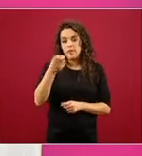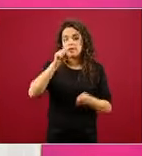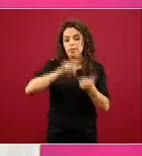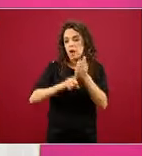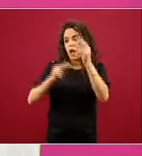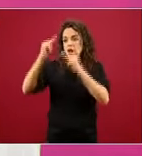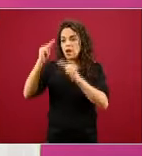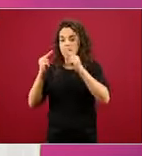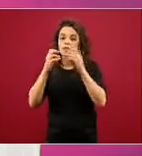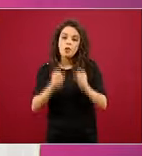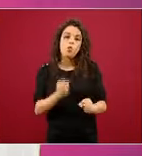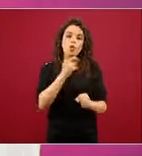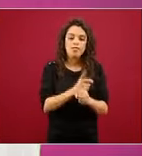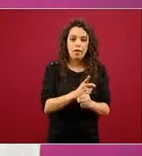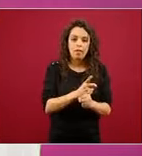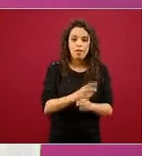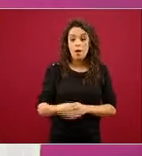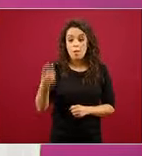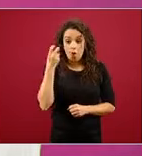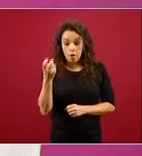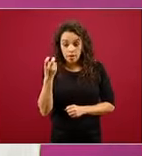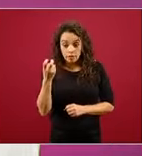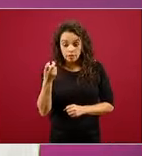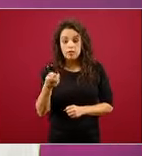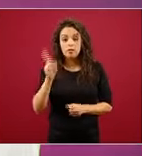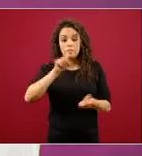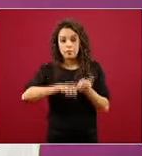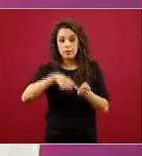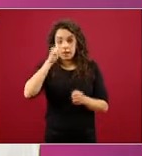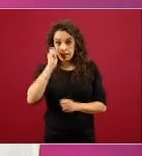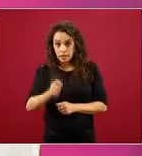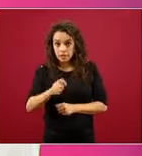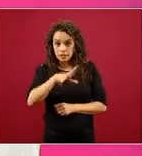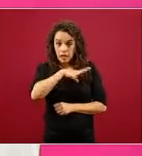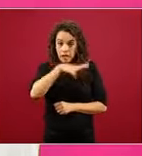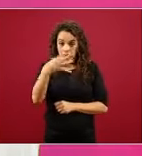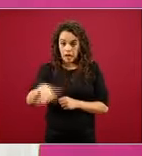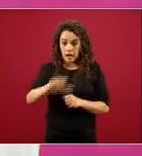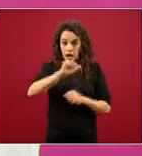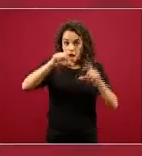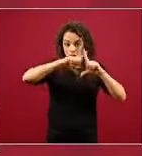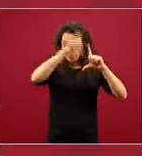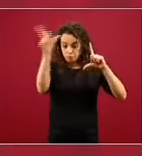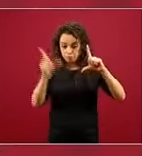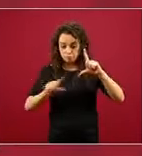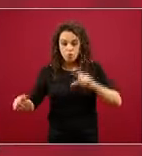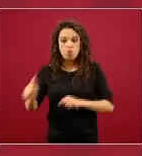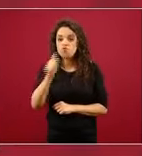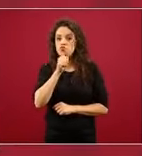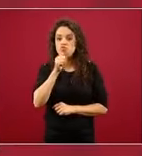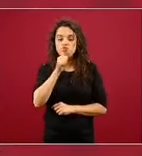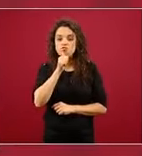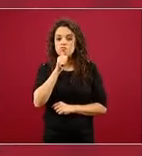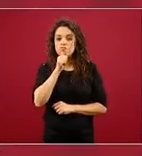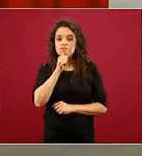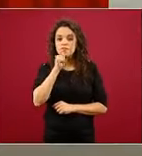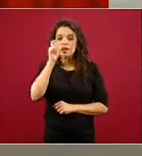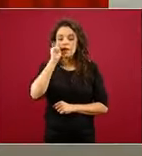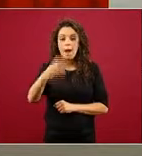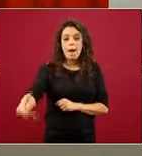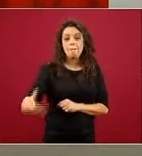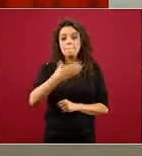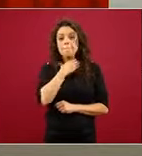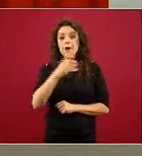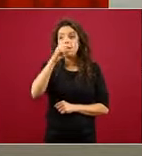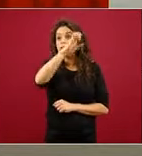razones por las que hasta el momento, al menos en el panorama general nacional, no hemos llegado al 100% de saturación en ningún estado.